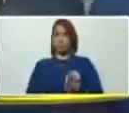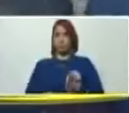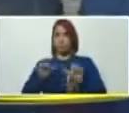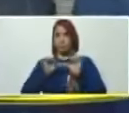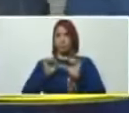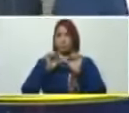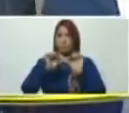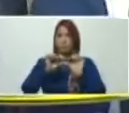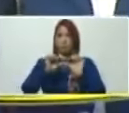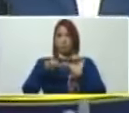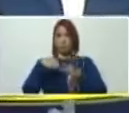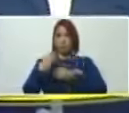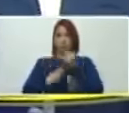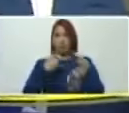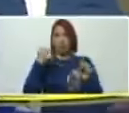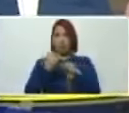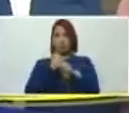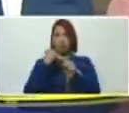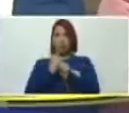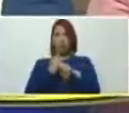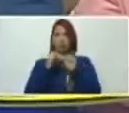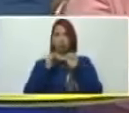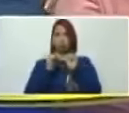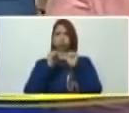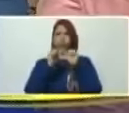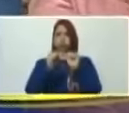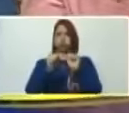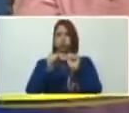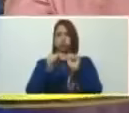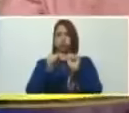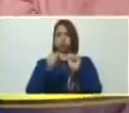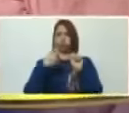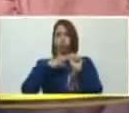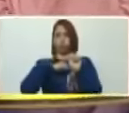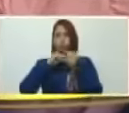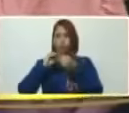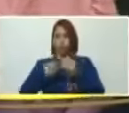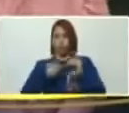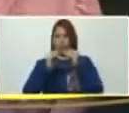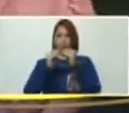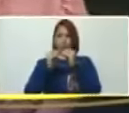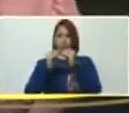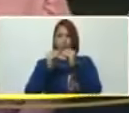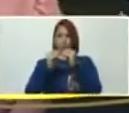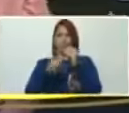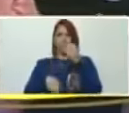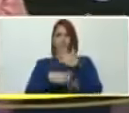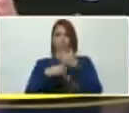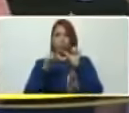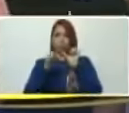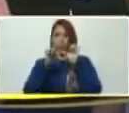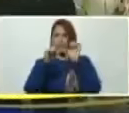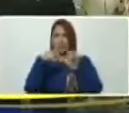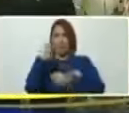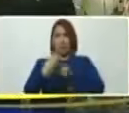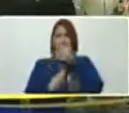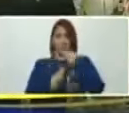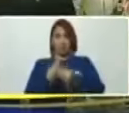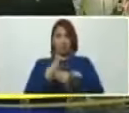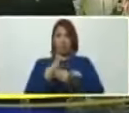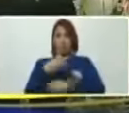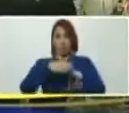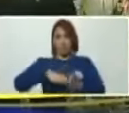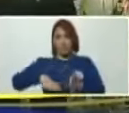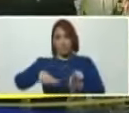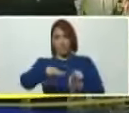haciendo el trabajo para mantener lo que hemos recuperado y lo que vamos a seguir haciendo. En esta